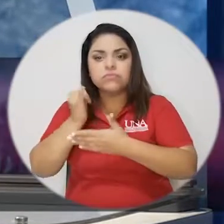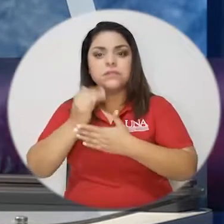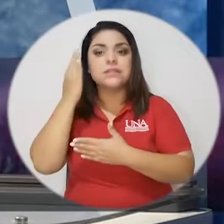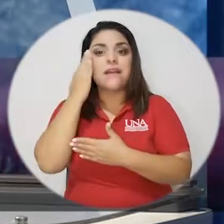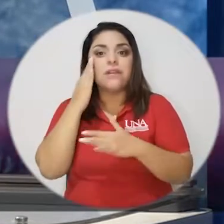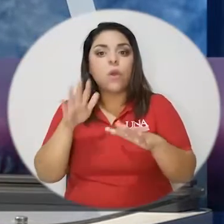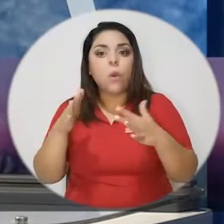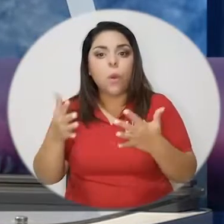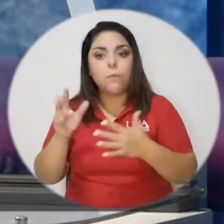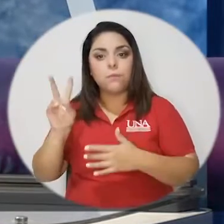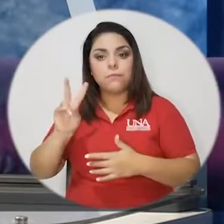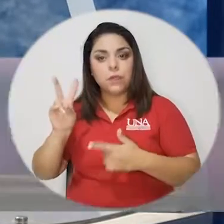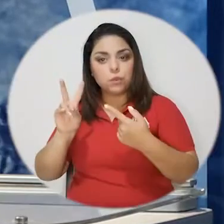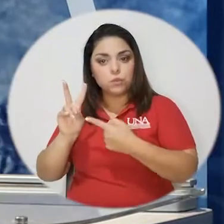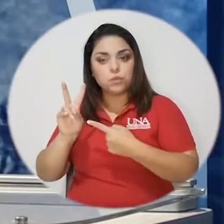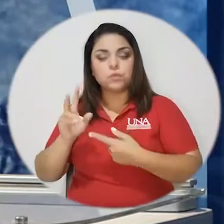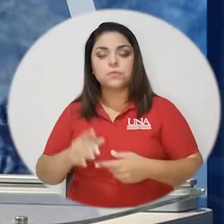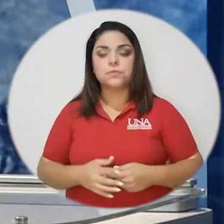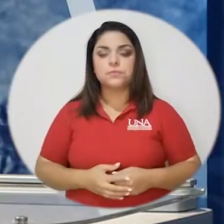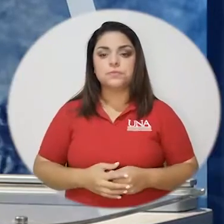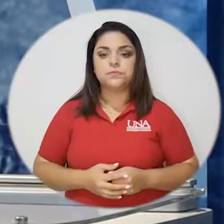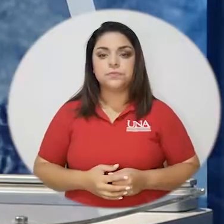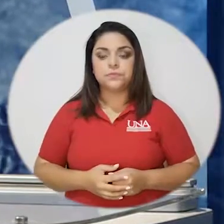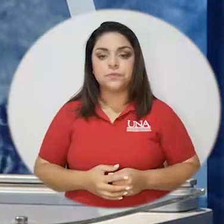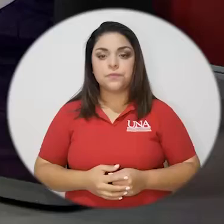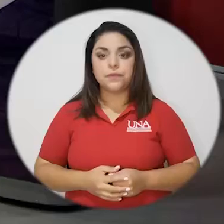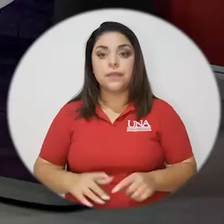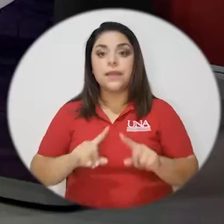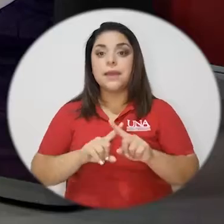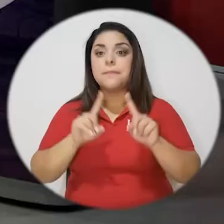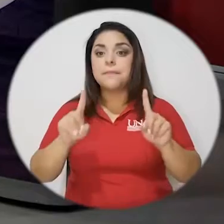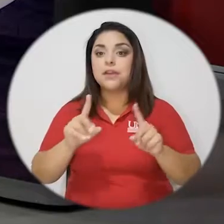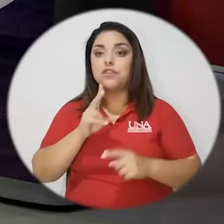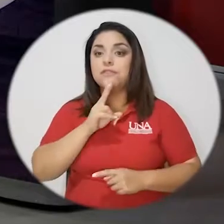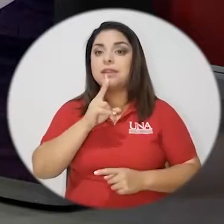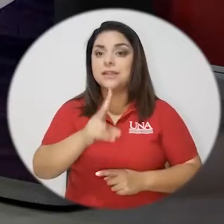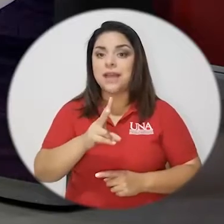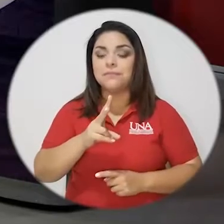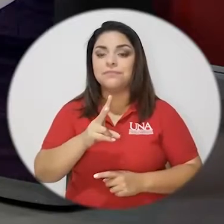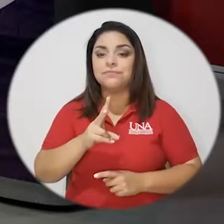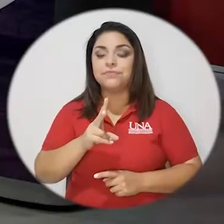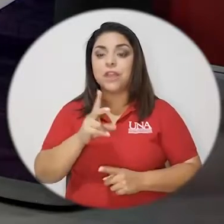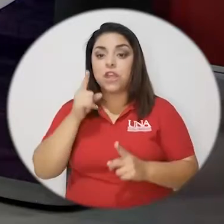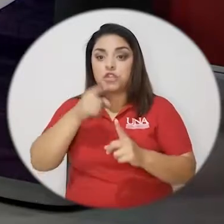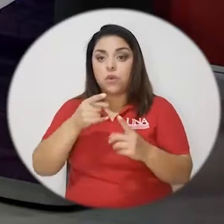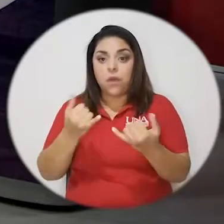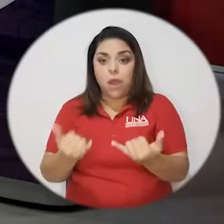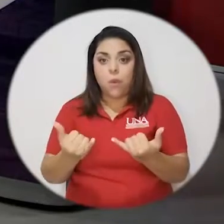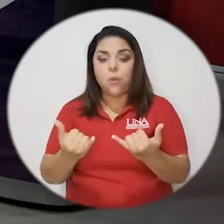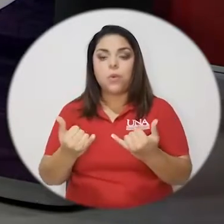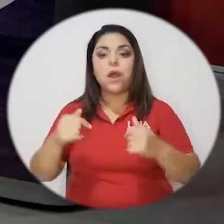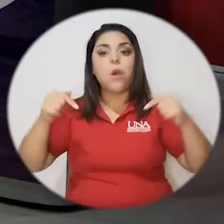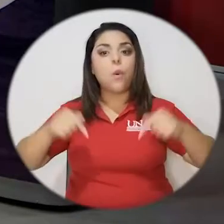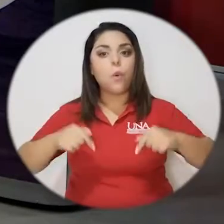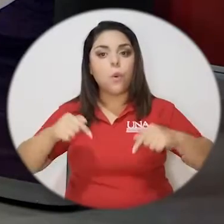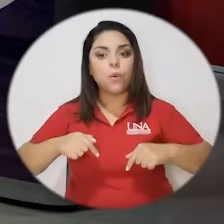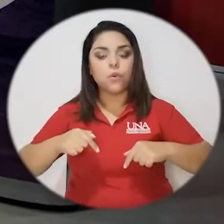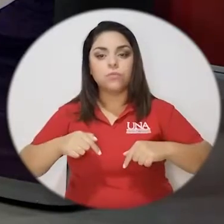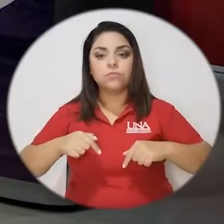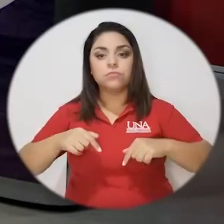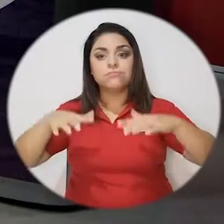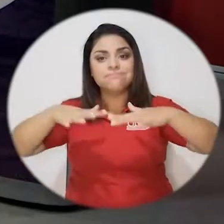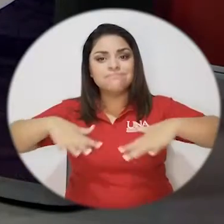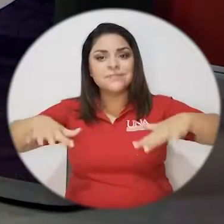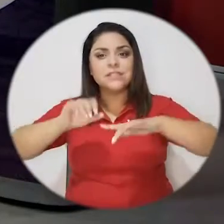se comporta este virus. Eh, pero de verdad que en este contexto que estamos hoy, nos